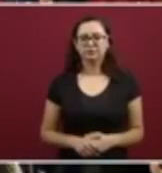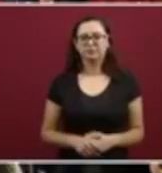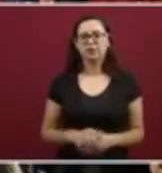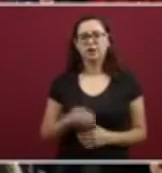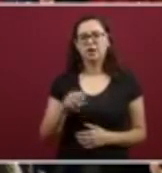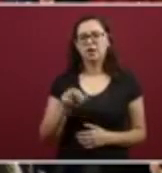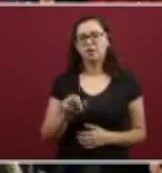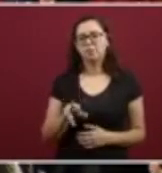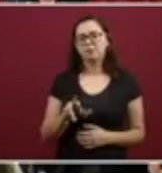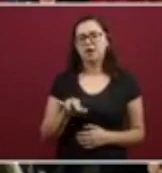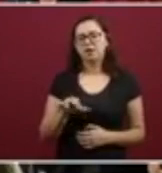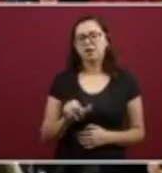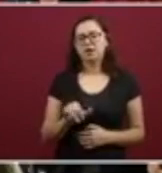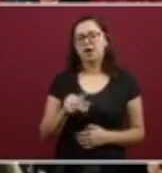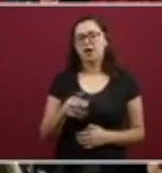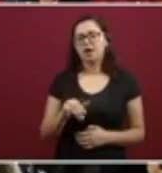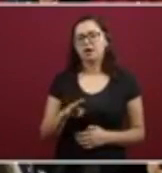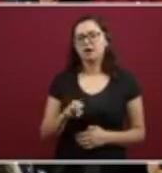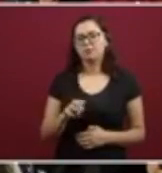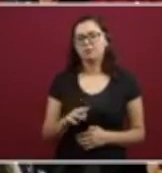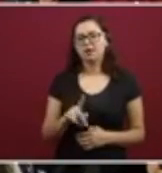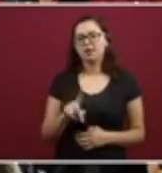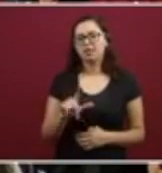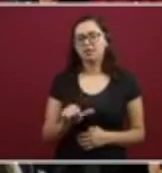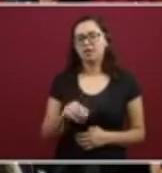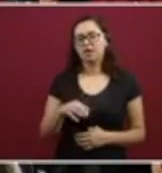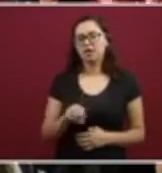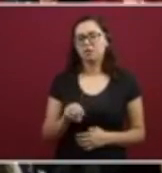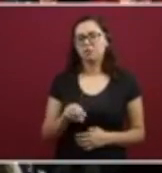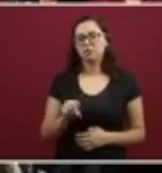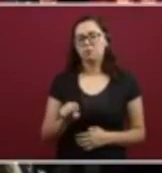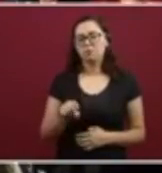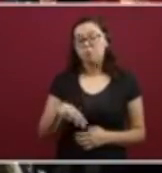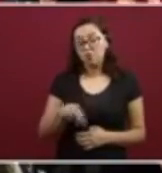María Imelda Monsiváis Chávez.